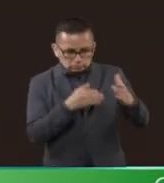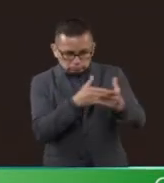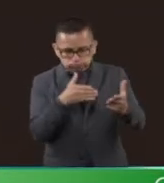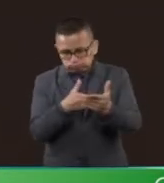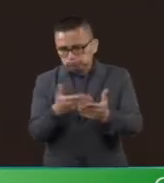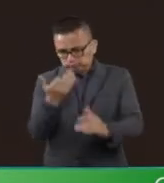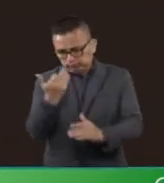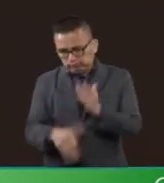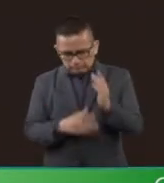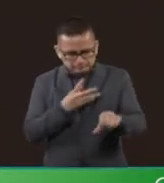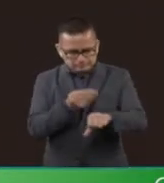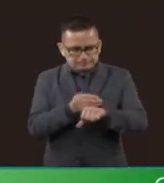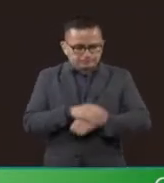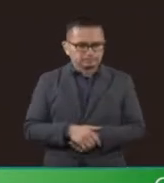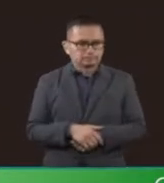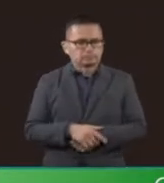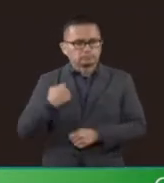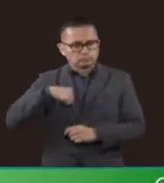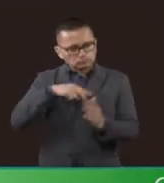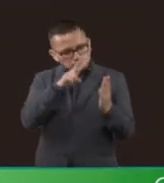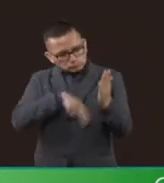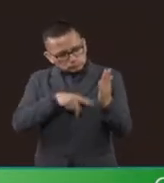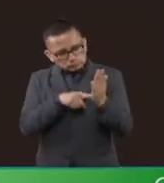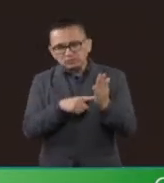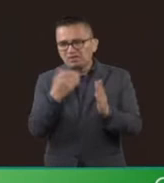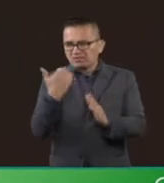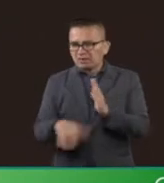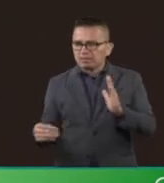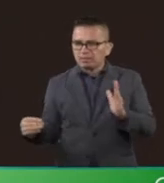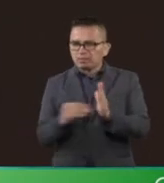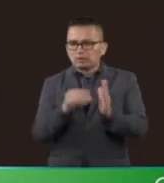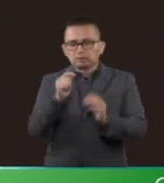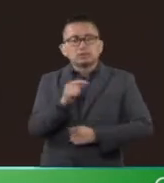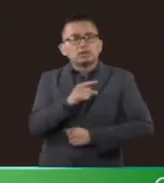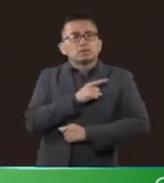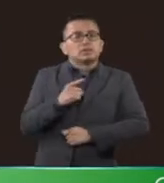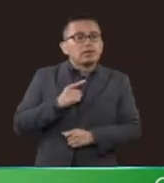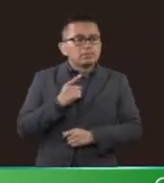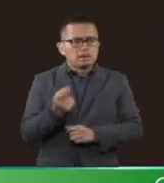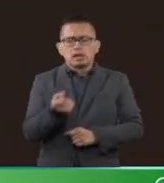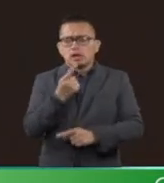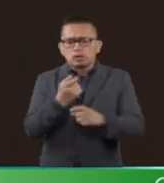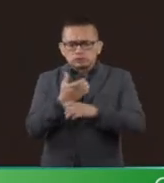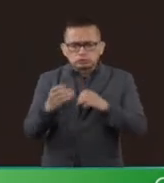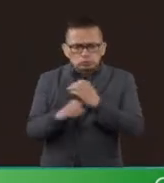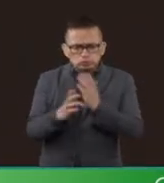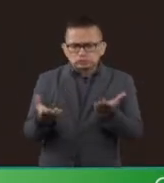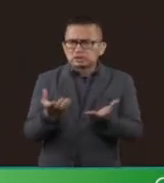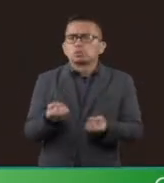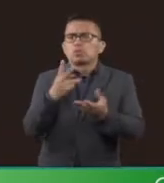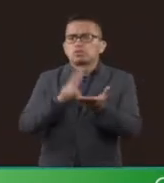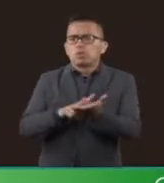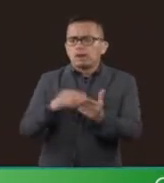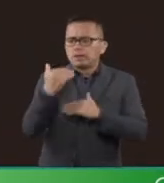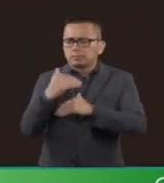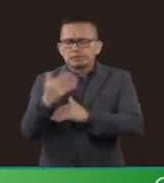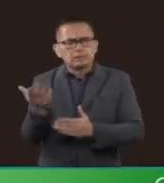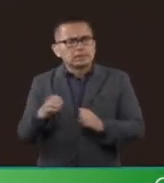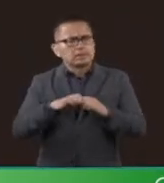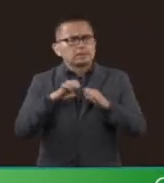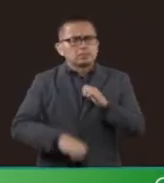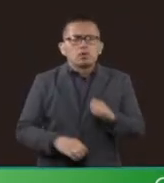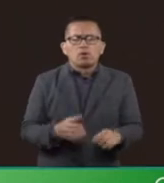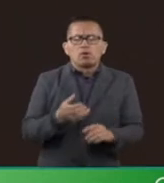de reforma, como lo es el establecimiento de precios de garantía a diversos productos como el frijol o la leche, que puede